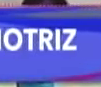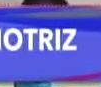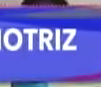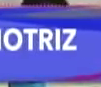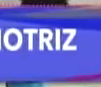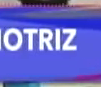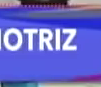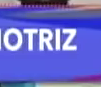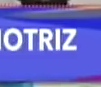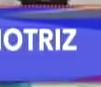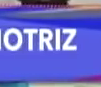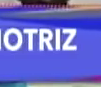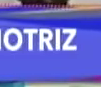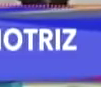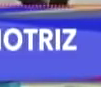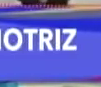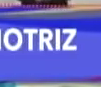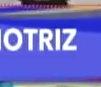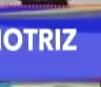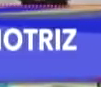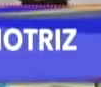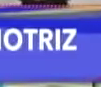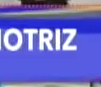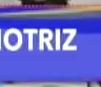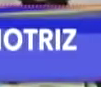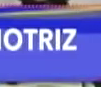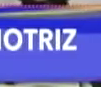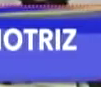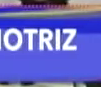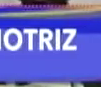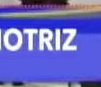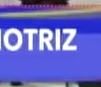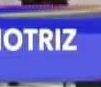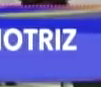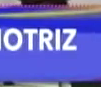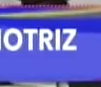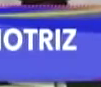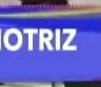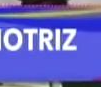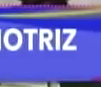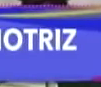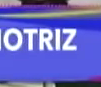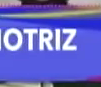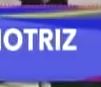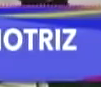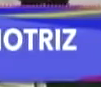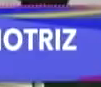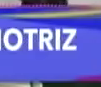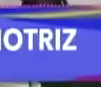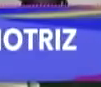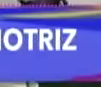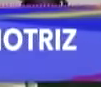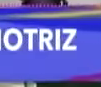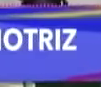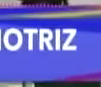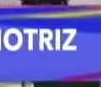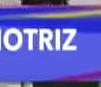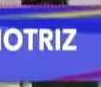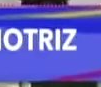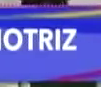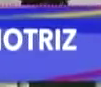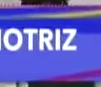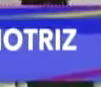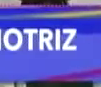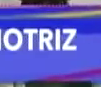carro. Esto es... Ahora estamos ensamblando un modelo familiar,